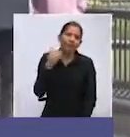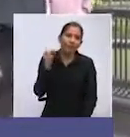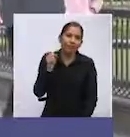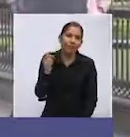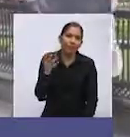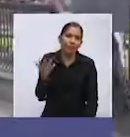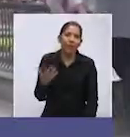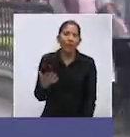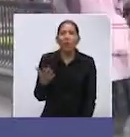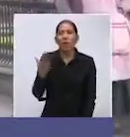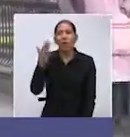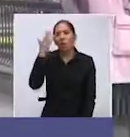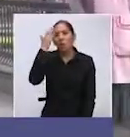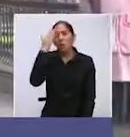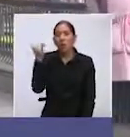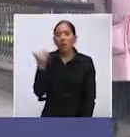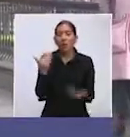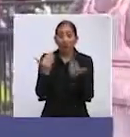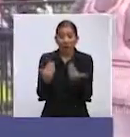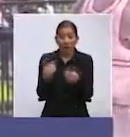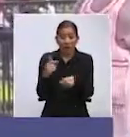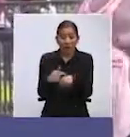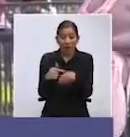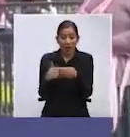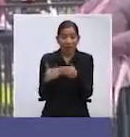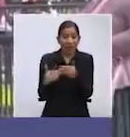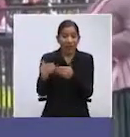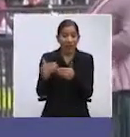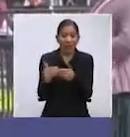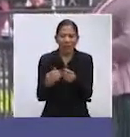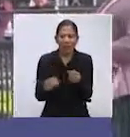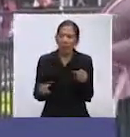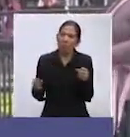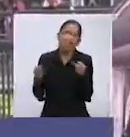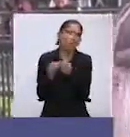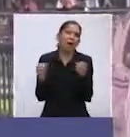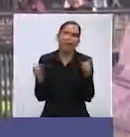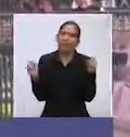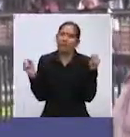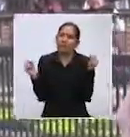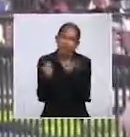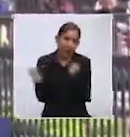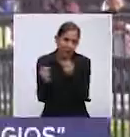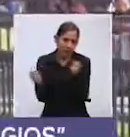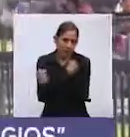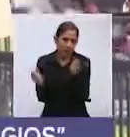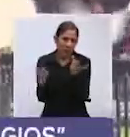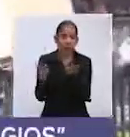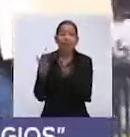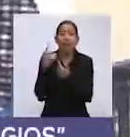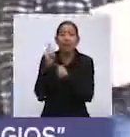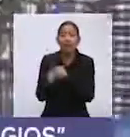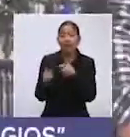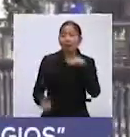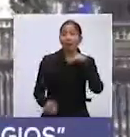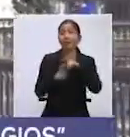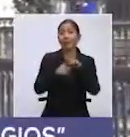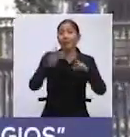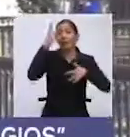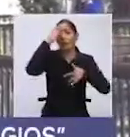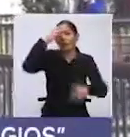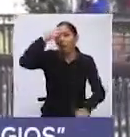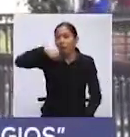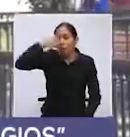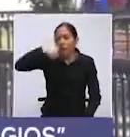Significa entrar al periodo más crítico para las enfermedades respiratorias en